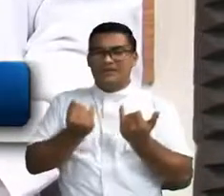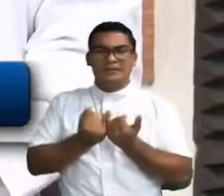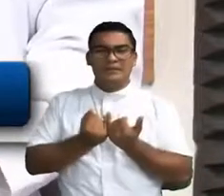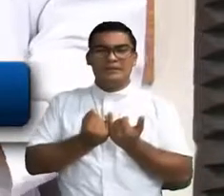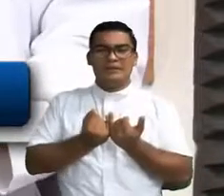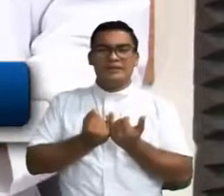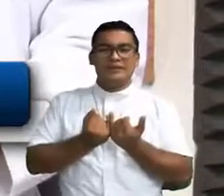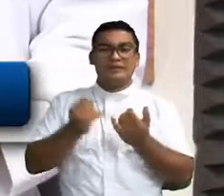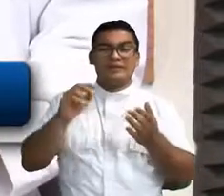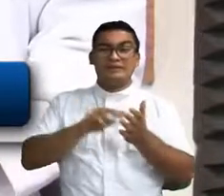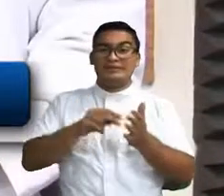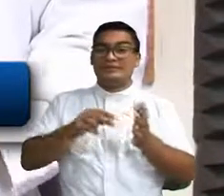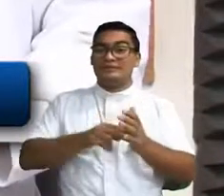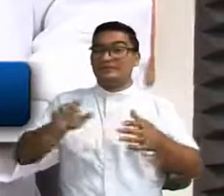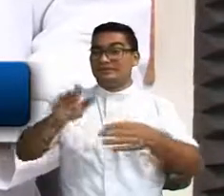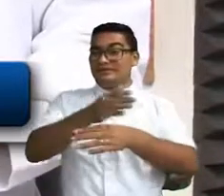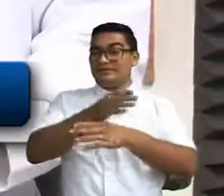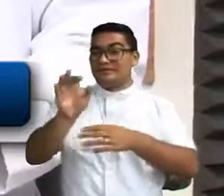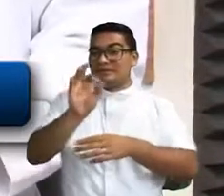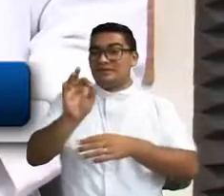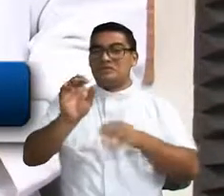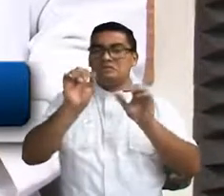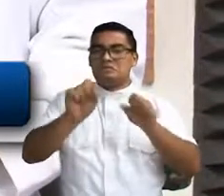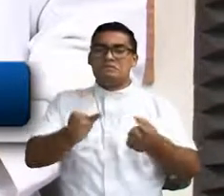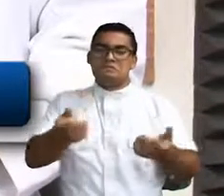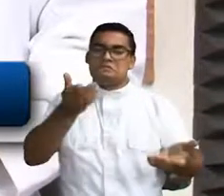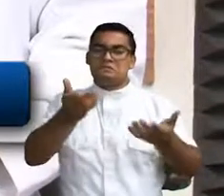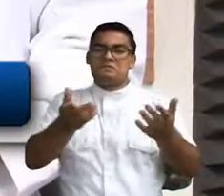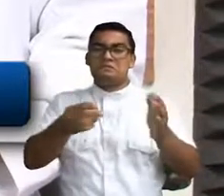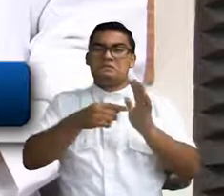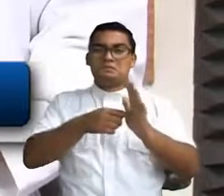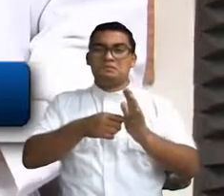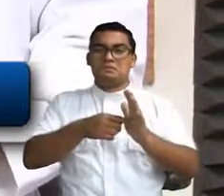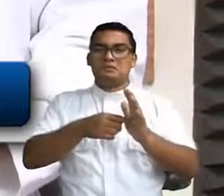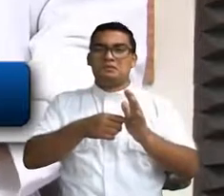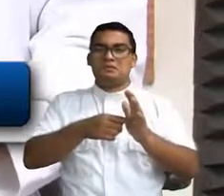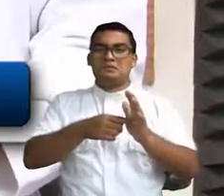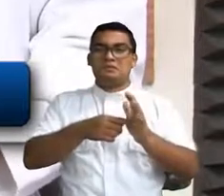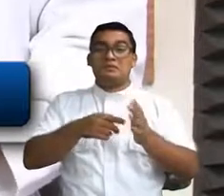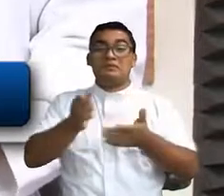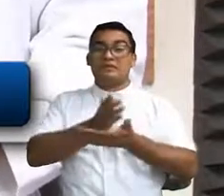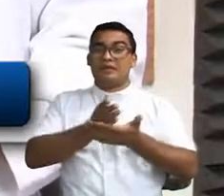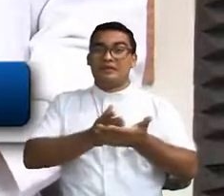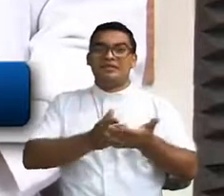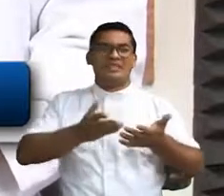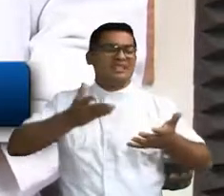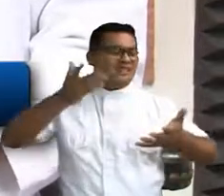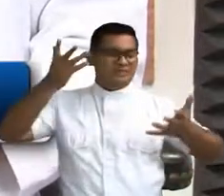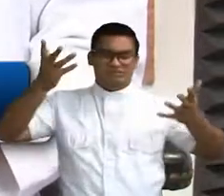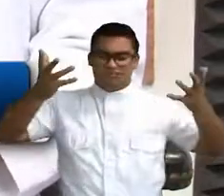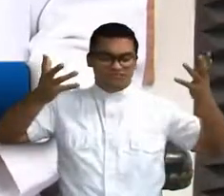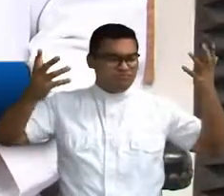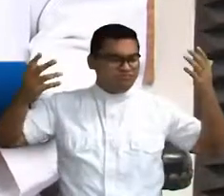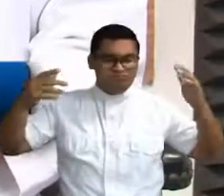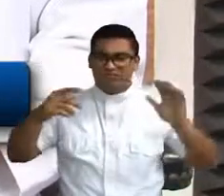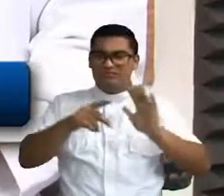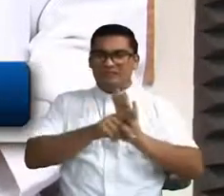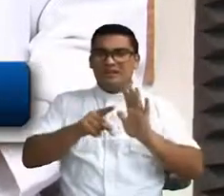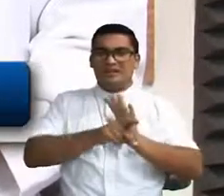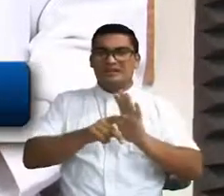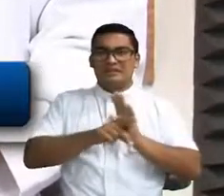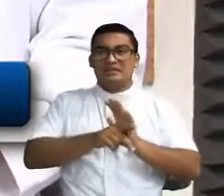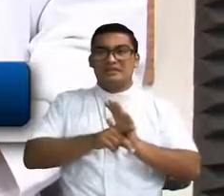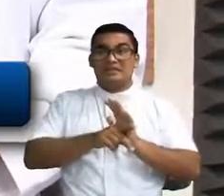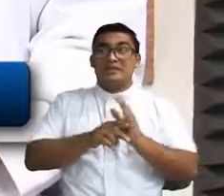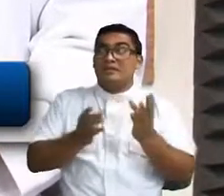desarrollarse en diferentes aspectos. Puede ser que nosotros estemos presentando alguna situación de riesgo, ya sea por